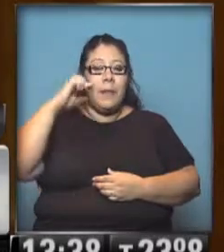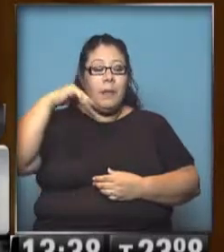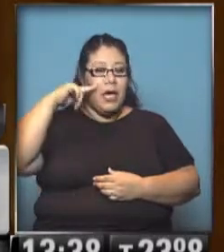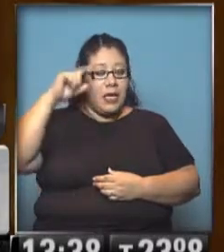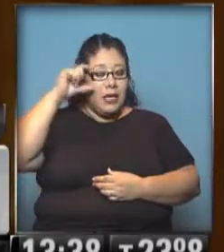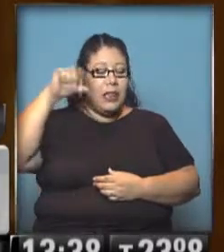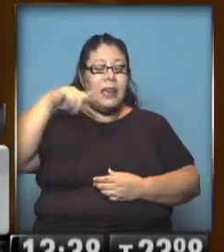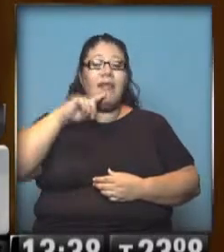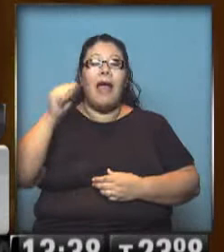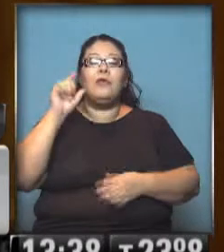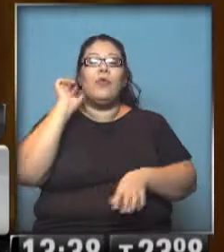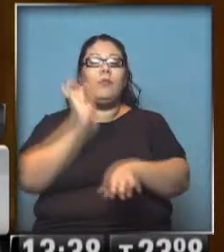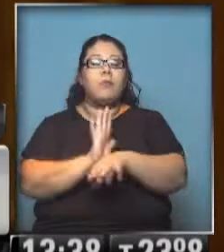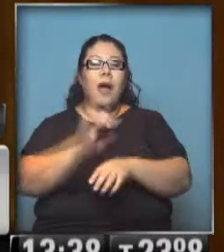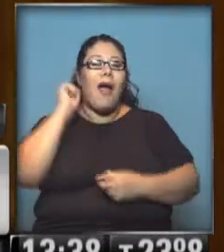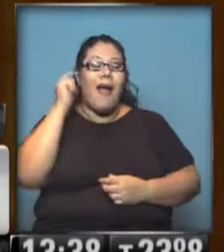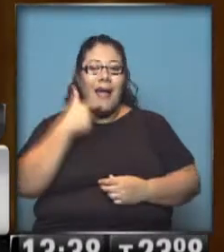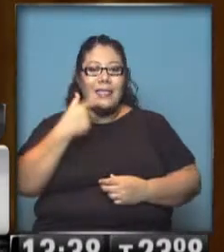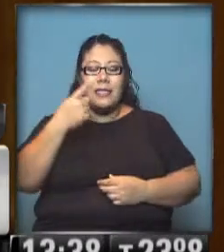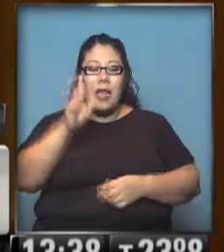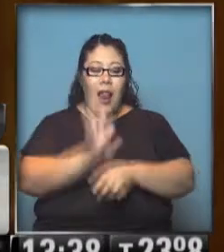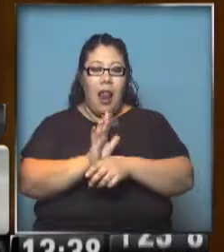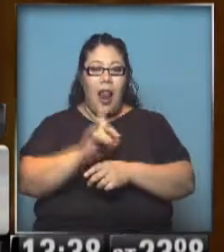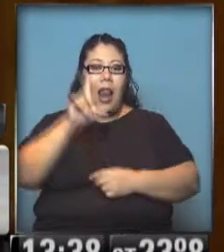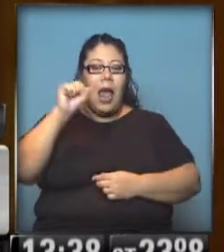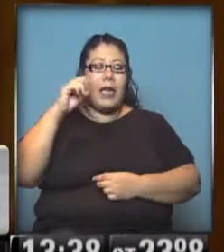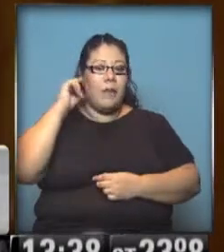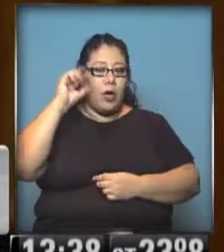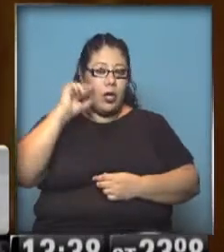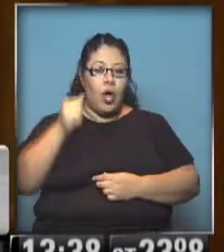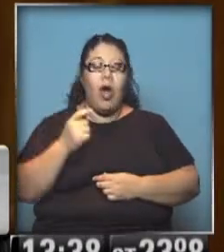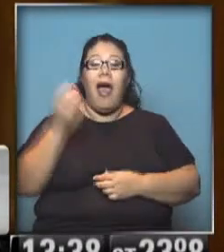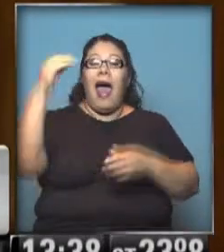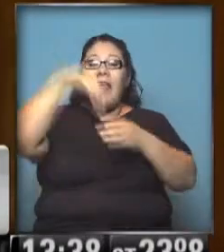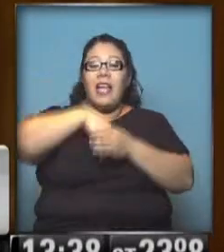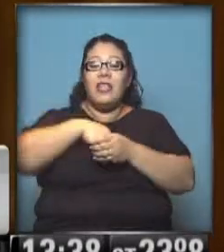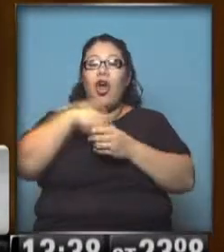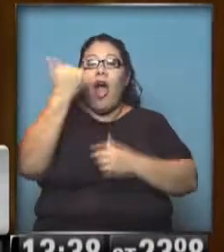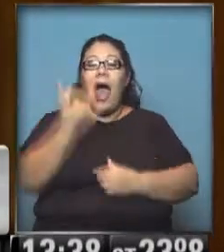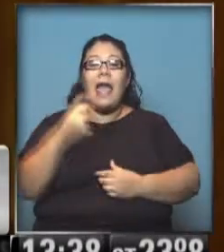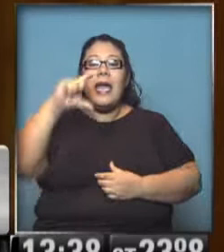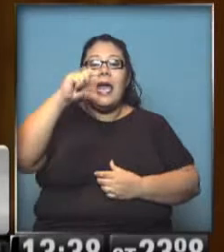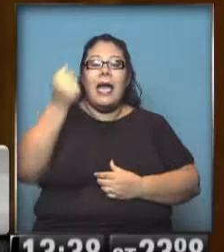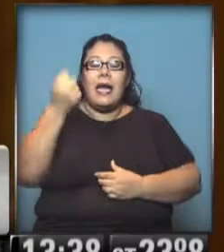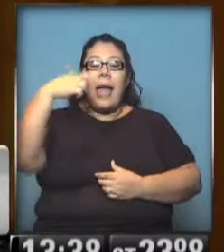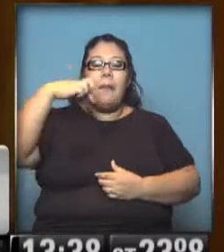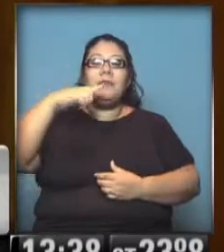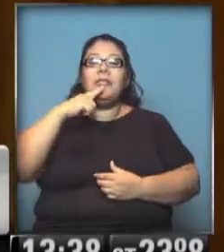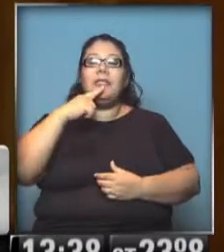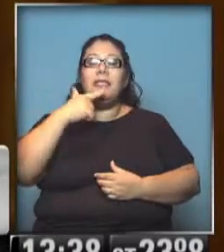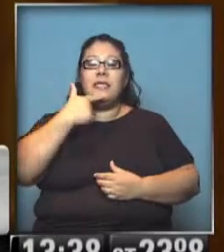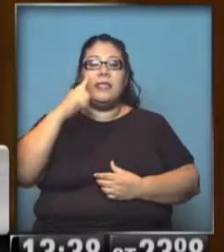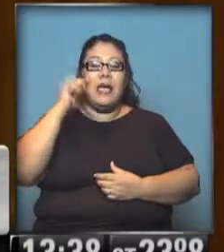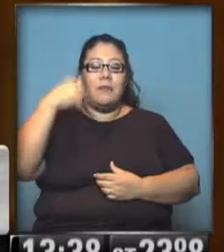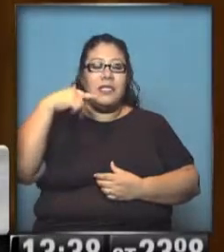lacrimógeno porque tiene un compuesto del origen vegetal que es la capsaicina que es un irritante de las mucosas y de